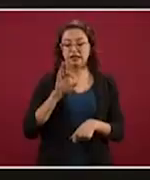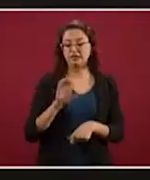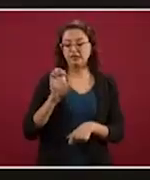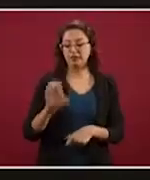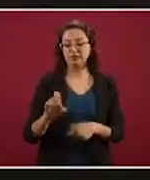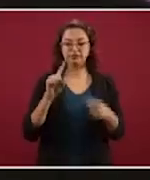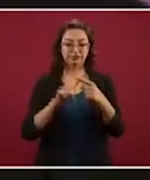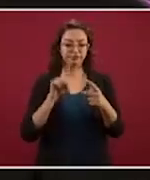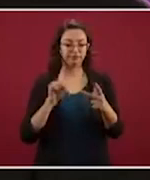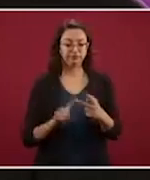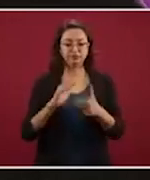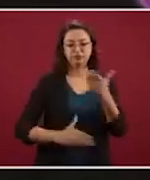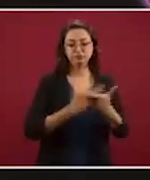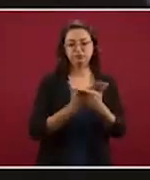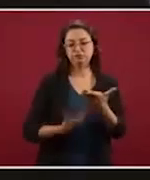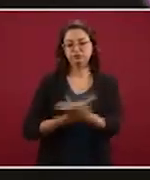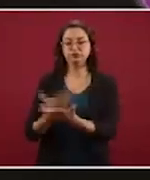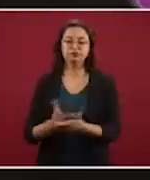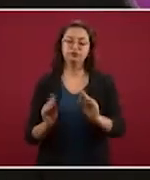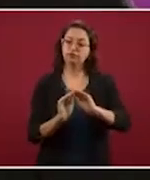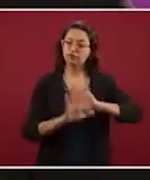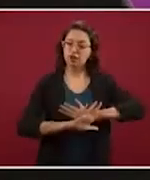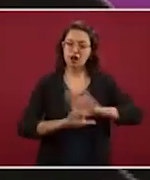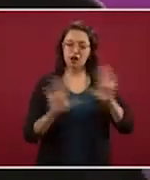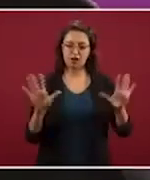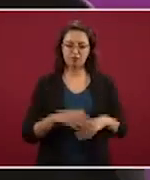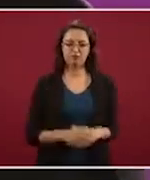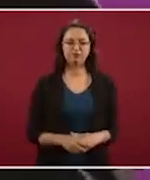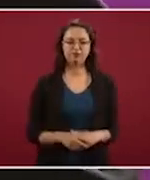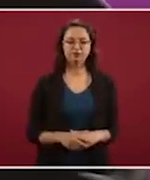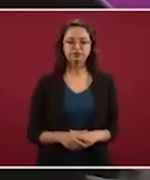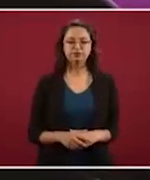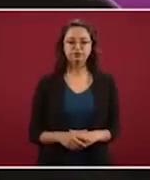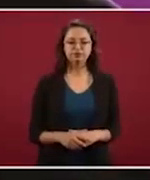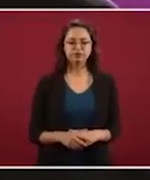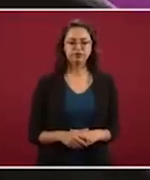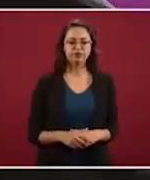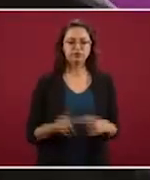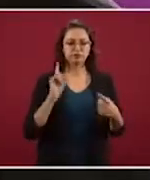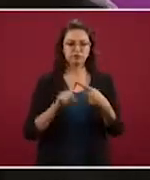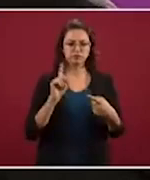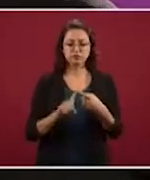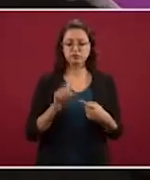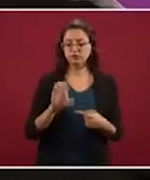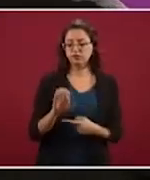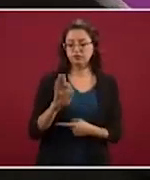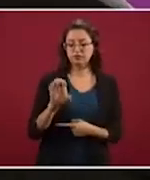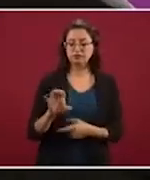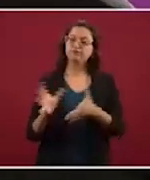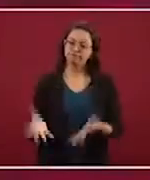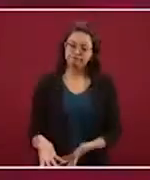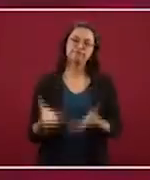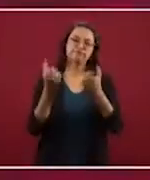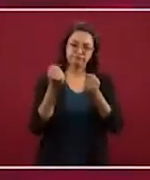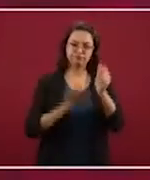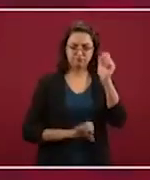dos ideas muy, muy claras. La primera es rescatar a la CFE. Y